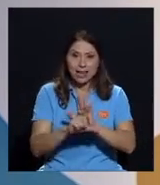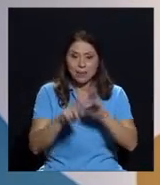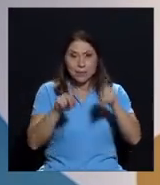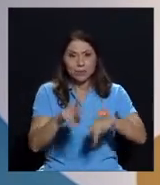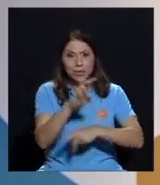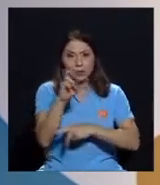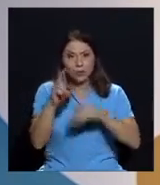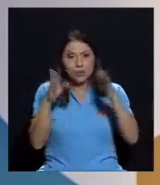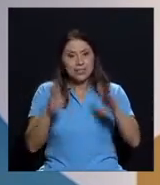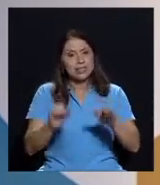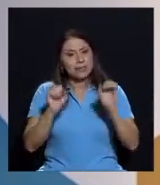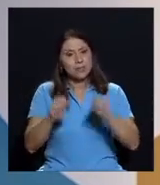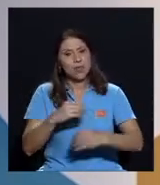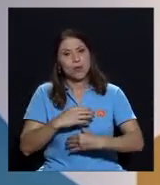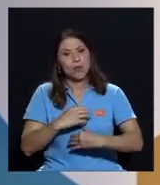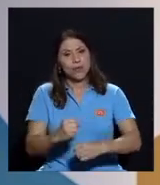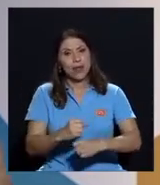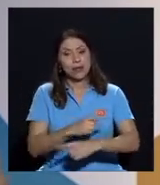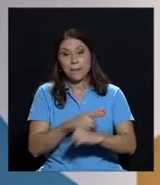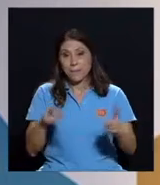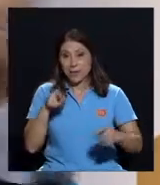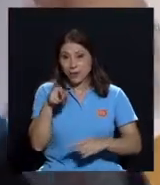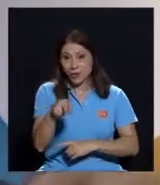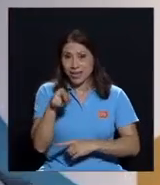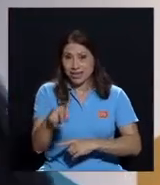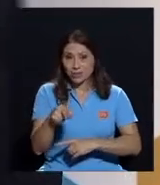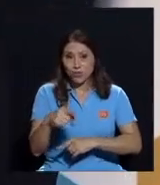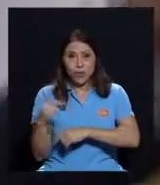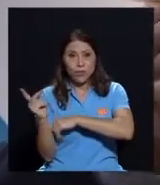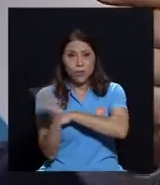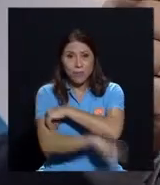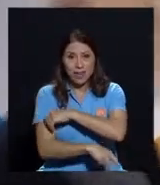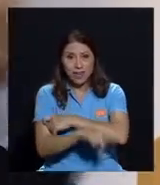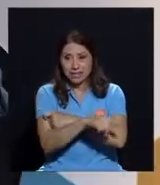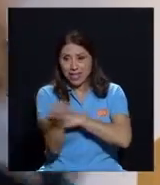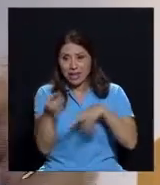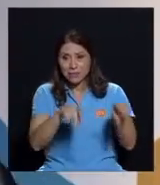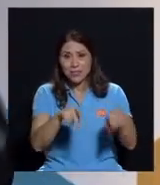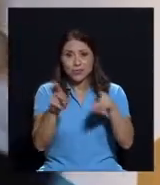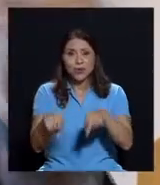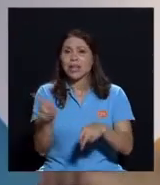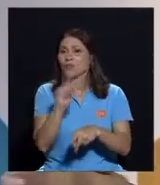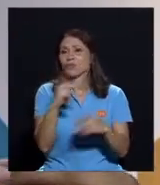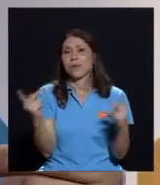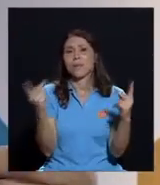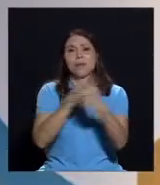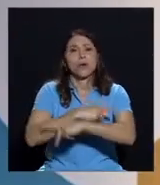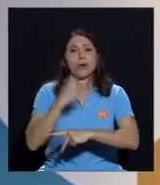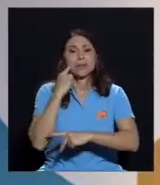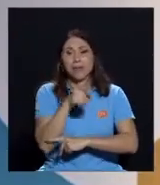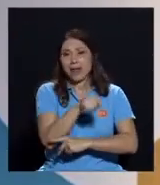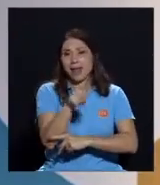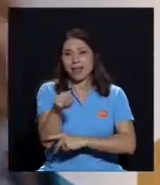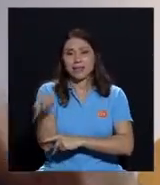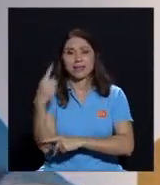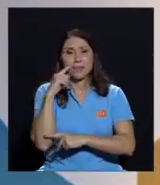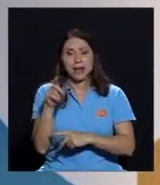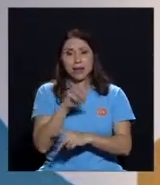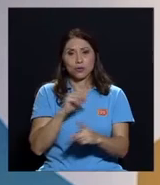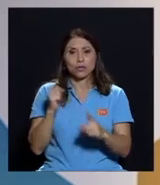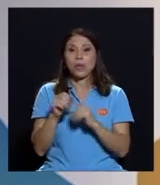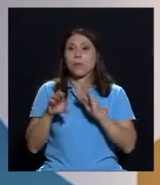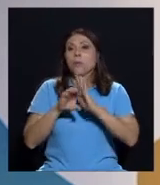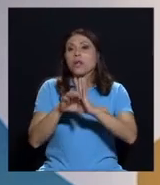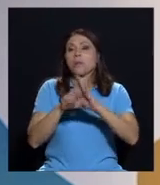pero que esas penas que aplicamos a las personas no se vuelven peores para las personas ni para la sociedad es decir que si metemos a alguien